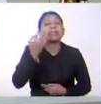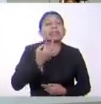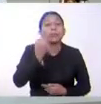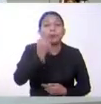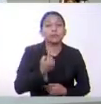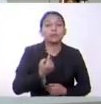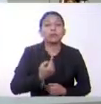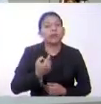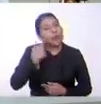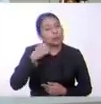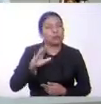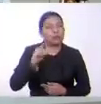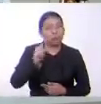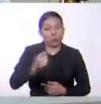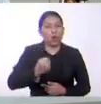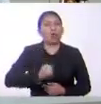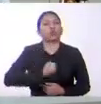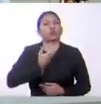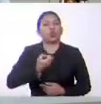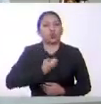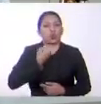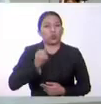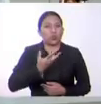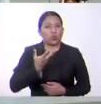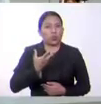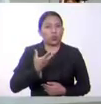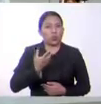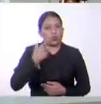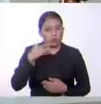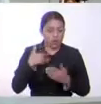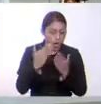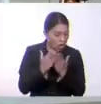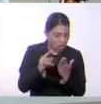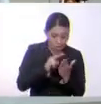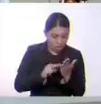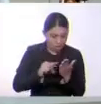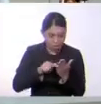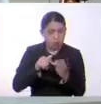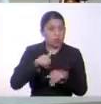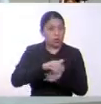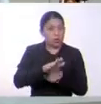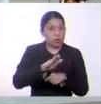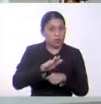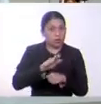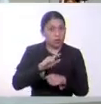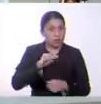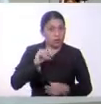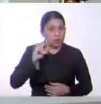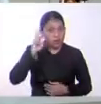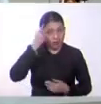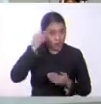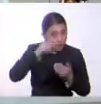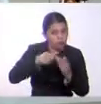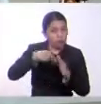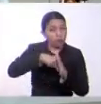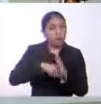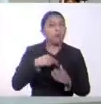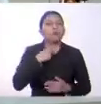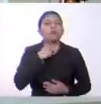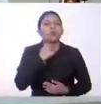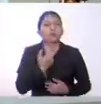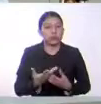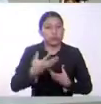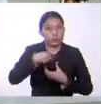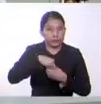poeta fuera Cecilia Castillo, cuando leemos el poema, el mensaje no es Cecilia Castillo, sino que hay una voz dentro de